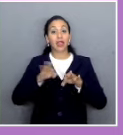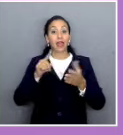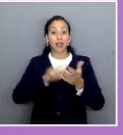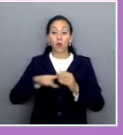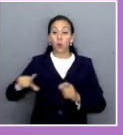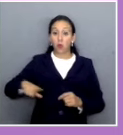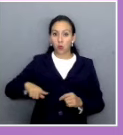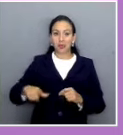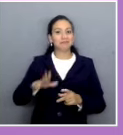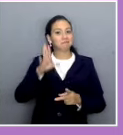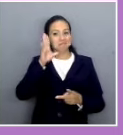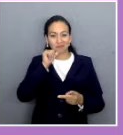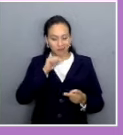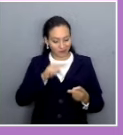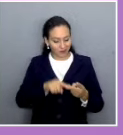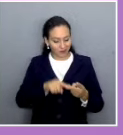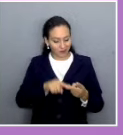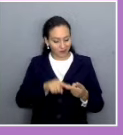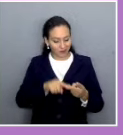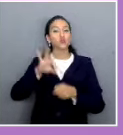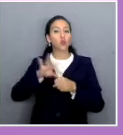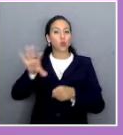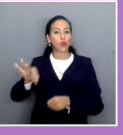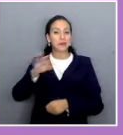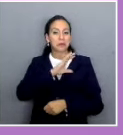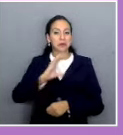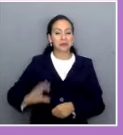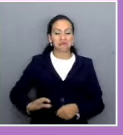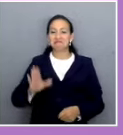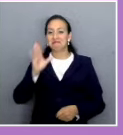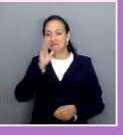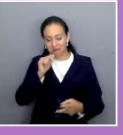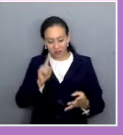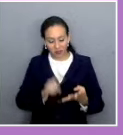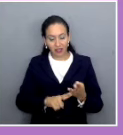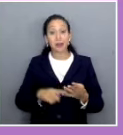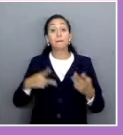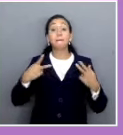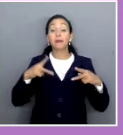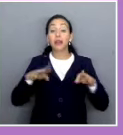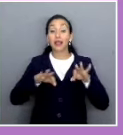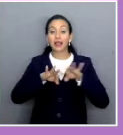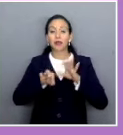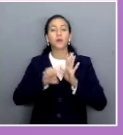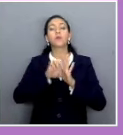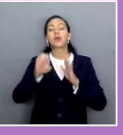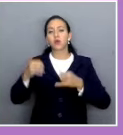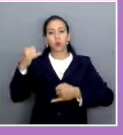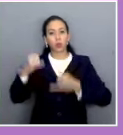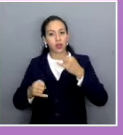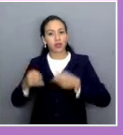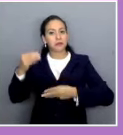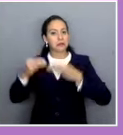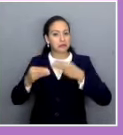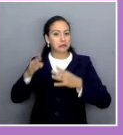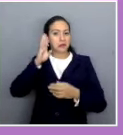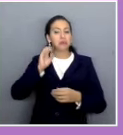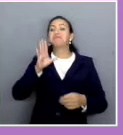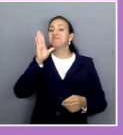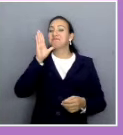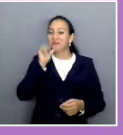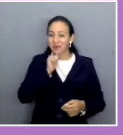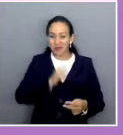de elección popular, no podrán participar como aspirantes a cargos de jueces o magistrados federales o locales, no podrán